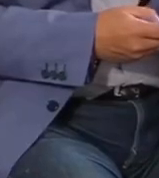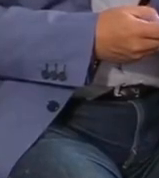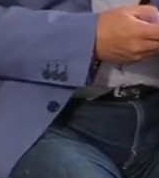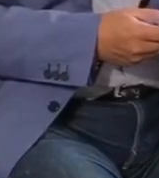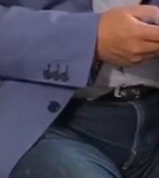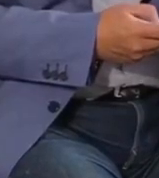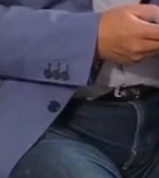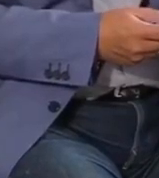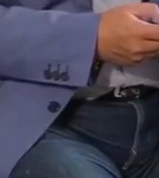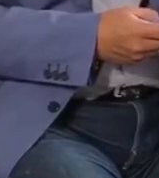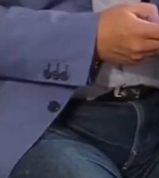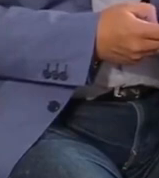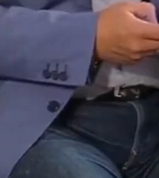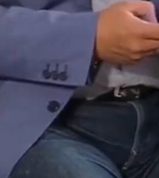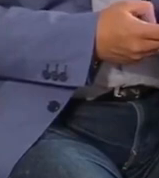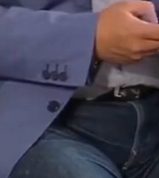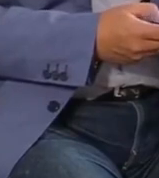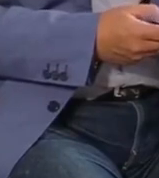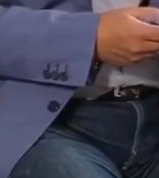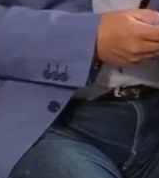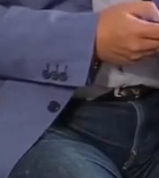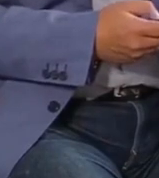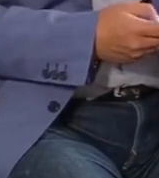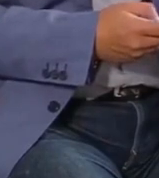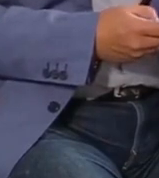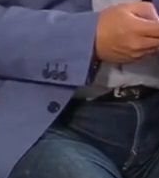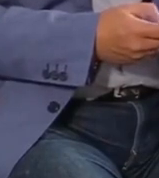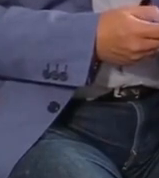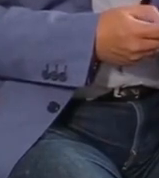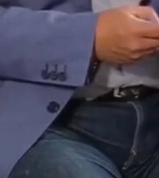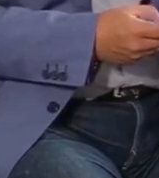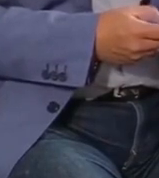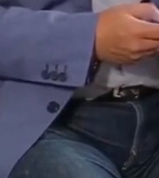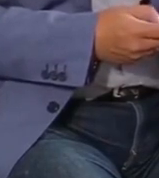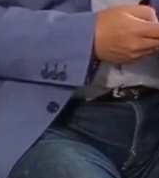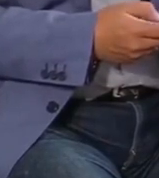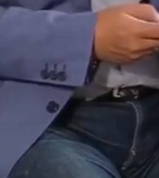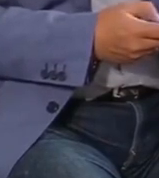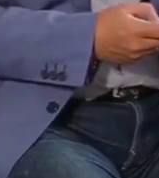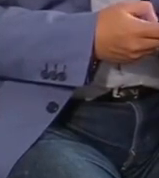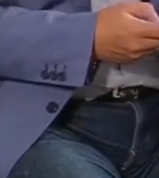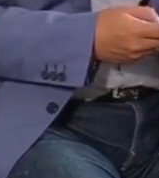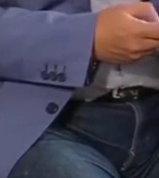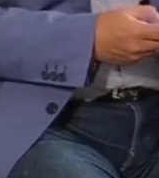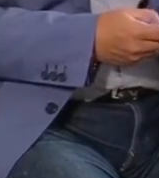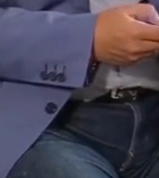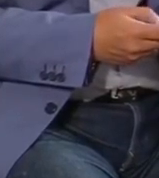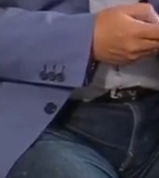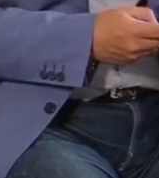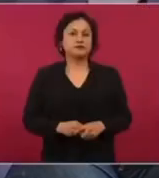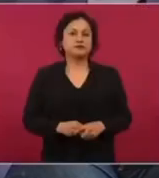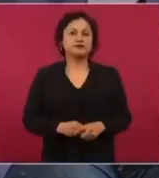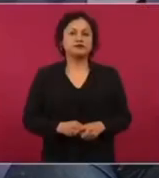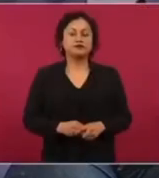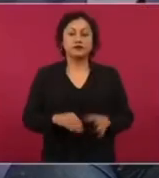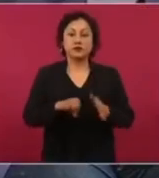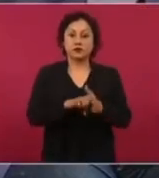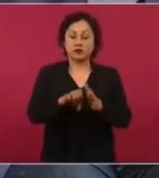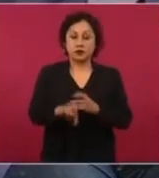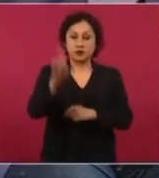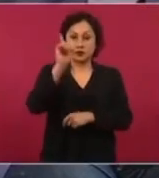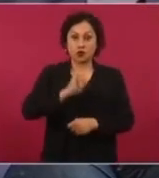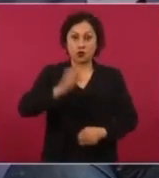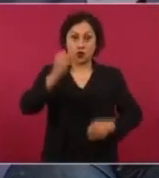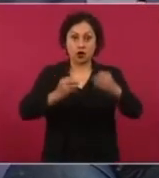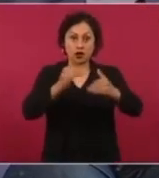solicitado esta remoción por la Comisión de Delitos Graves. En el caso de la ministra, pues está cometiendo un delito grave, de acuerdo con lo que usted